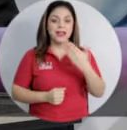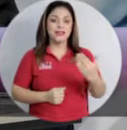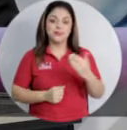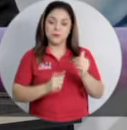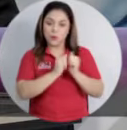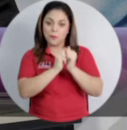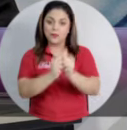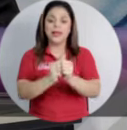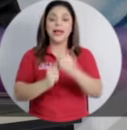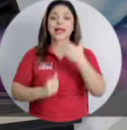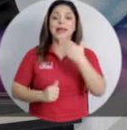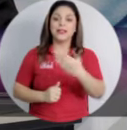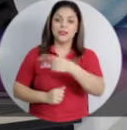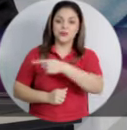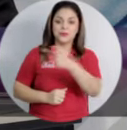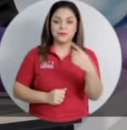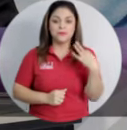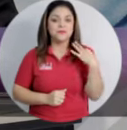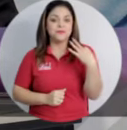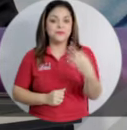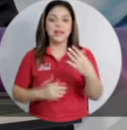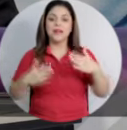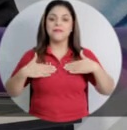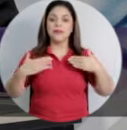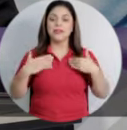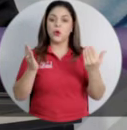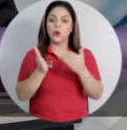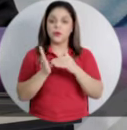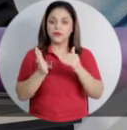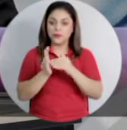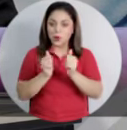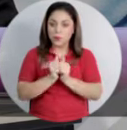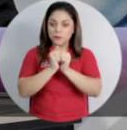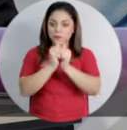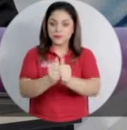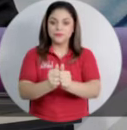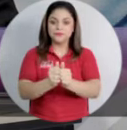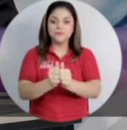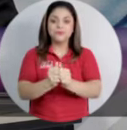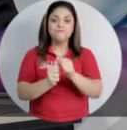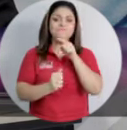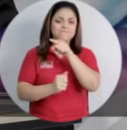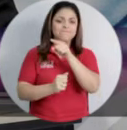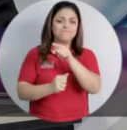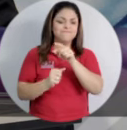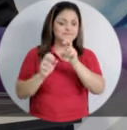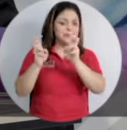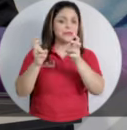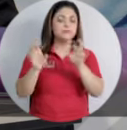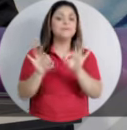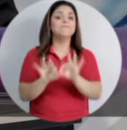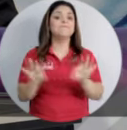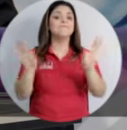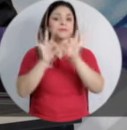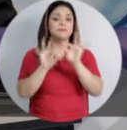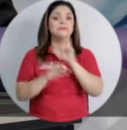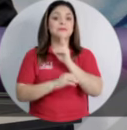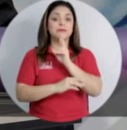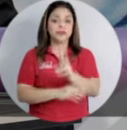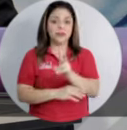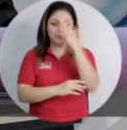gracias a ustedes por la invitación. Feliz de estar nuevamente con ustedes aquí. Y qué importante lo que dijiste, porque en efecto hoy en día estamos